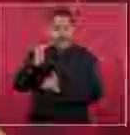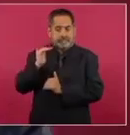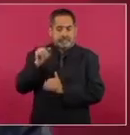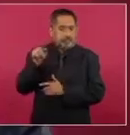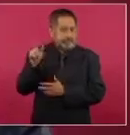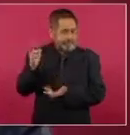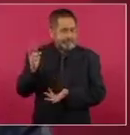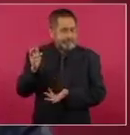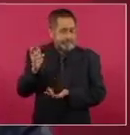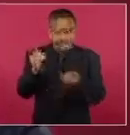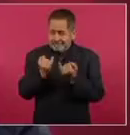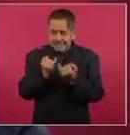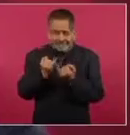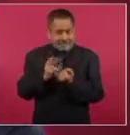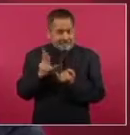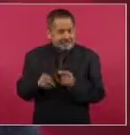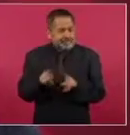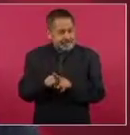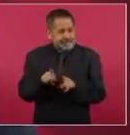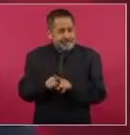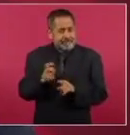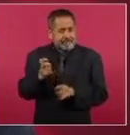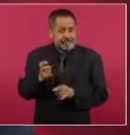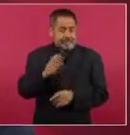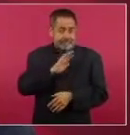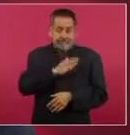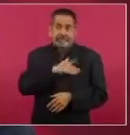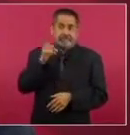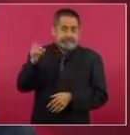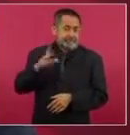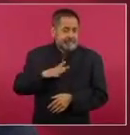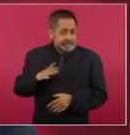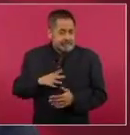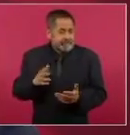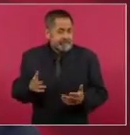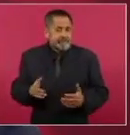defensa o del ejército de España,